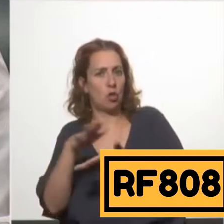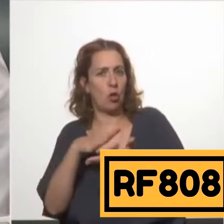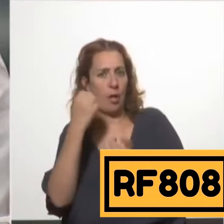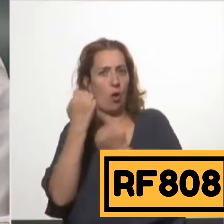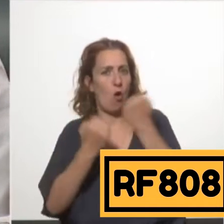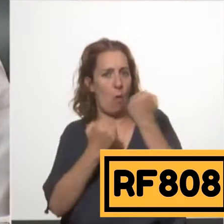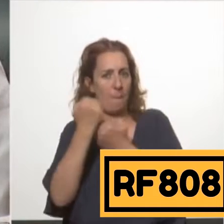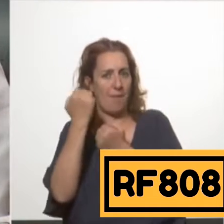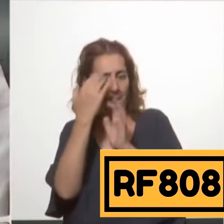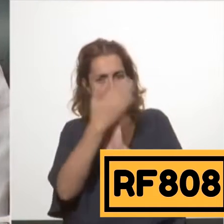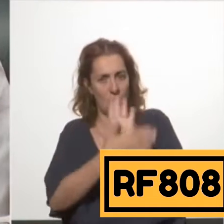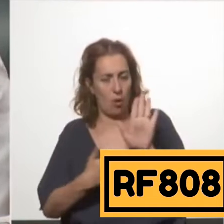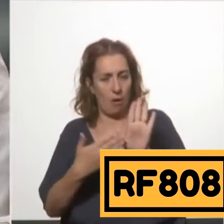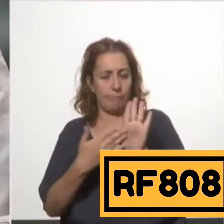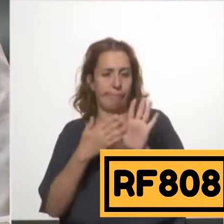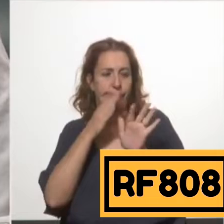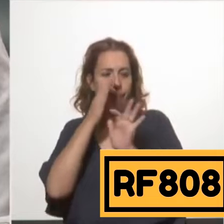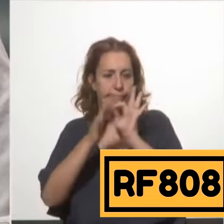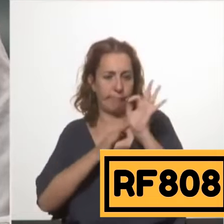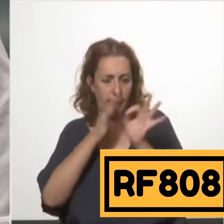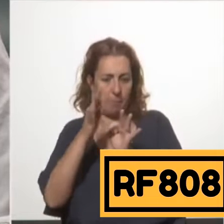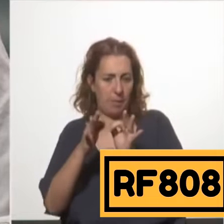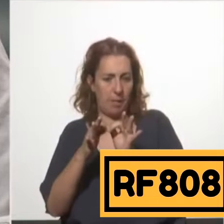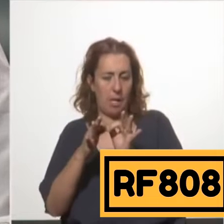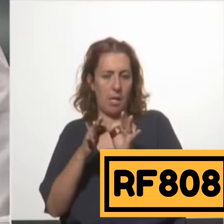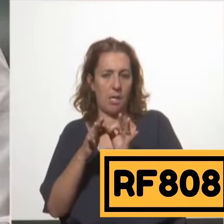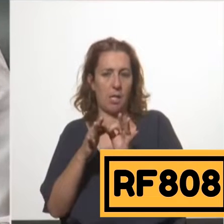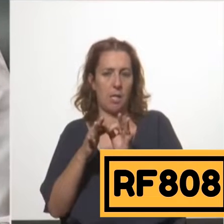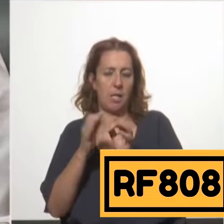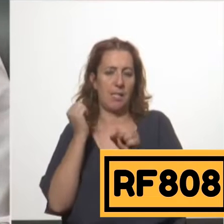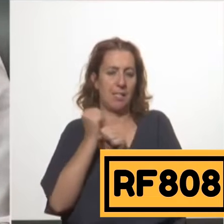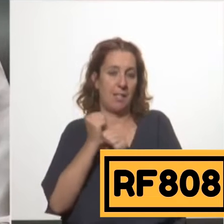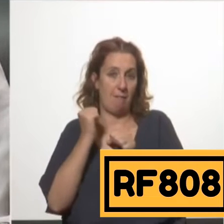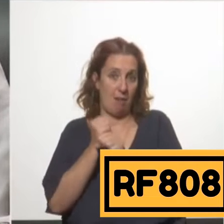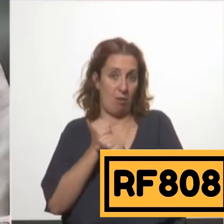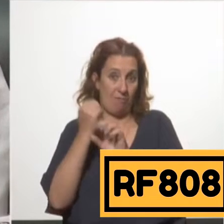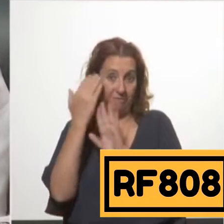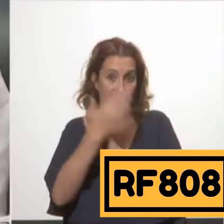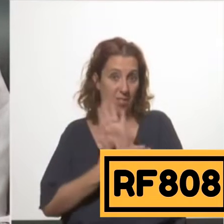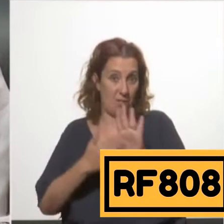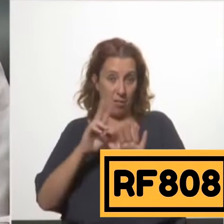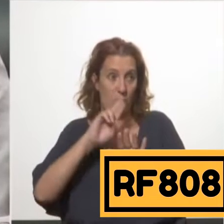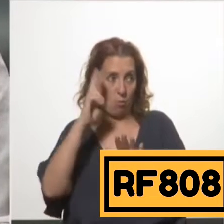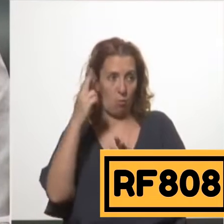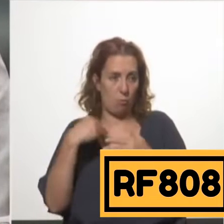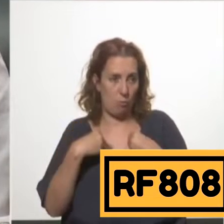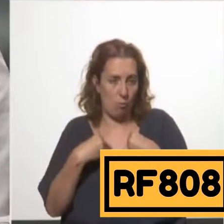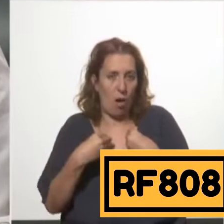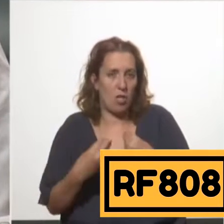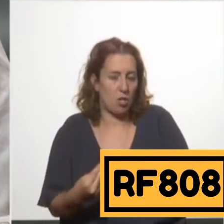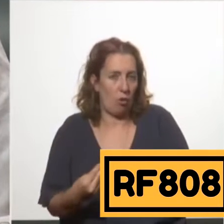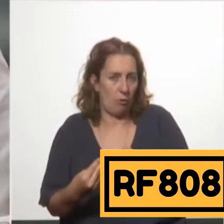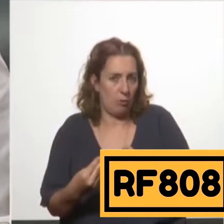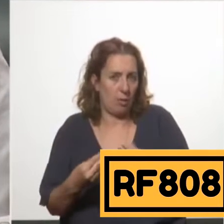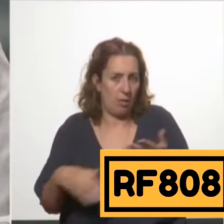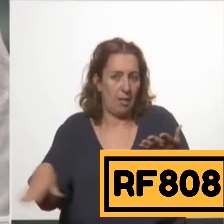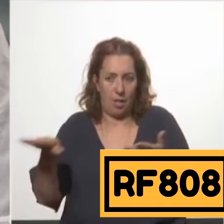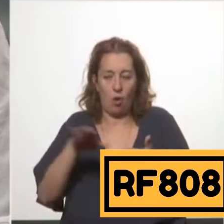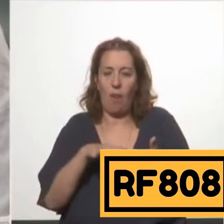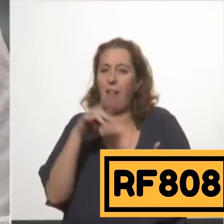nacional, y que sobre todo explican gran parte del trabajo nacional del Uruguay, una fuerte vocación regional. Y